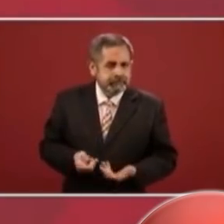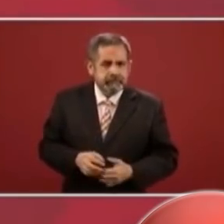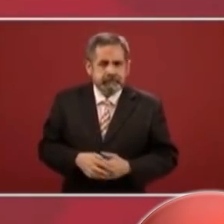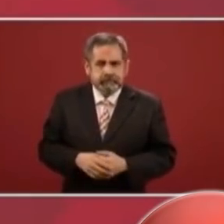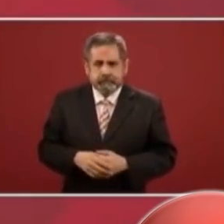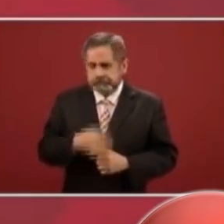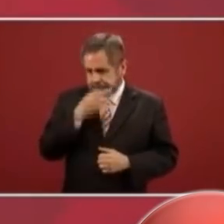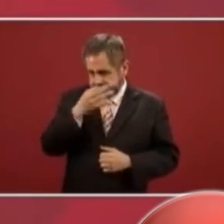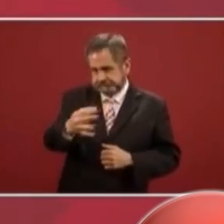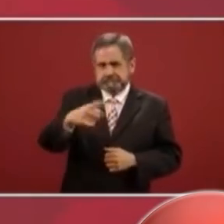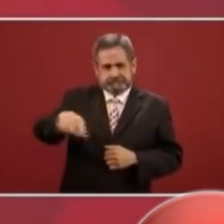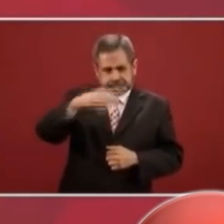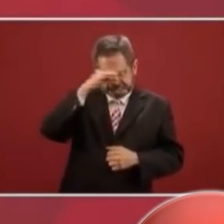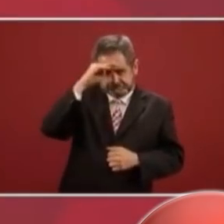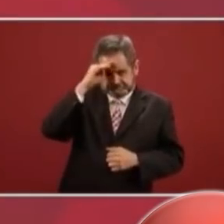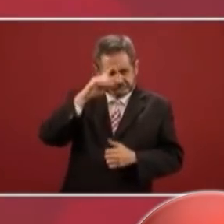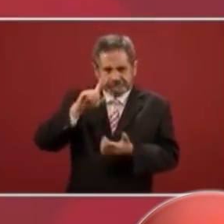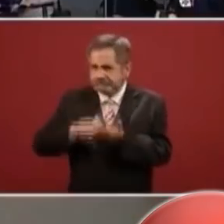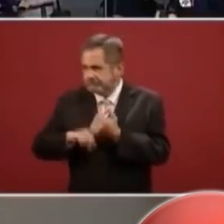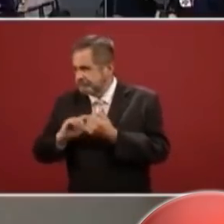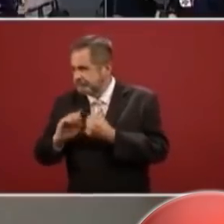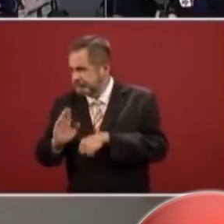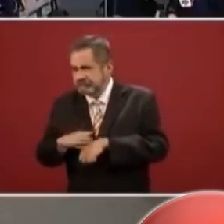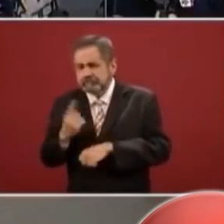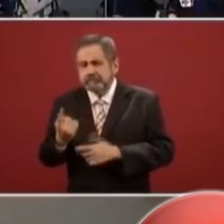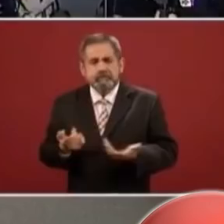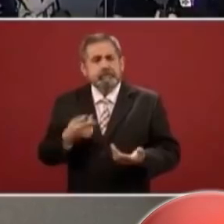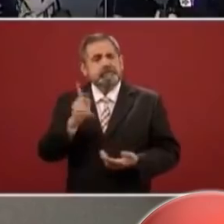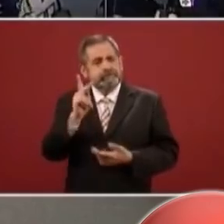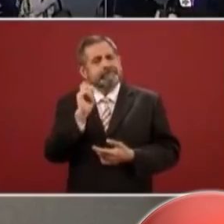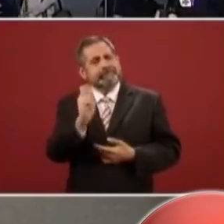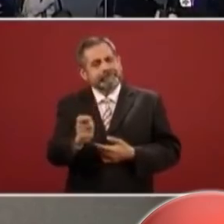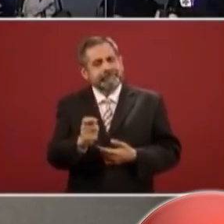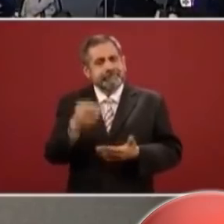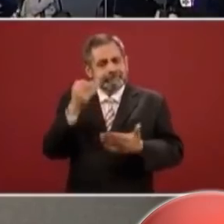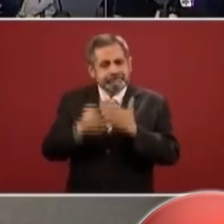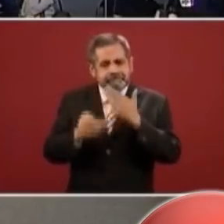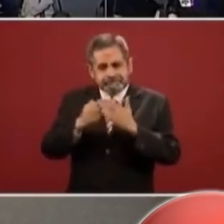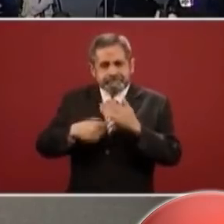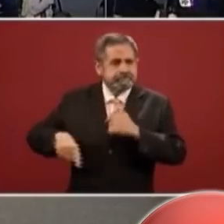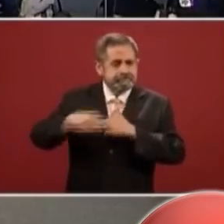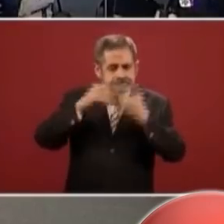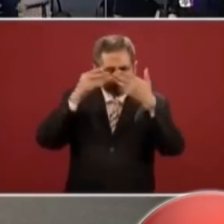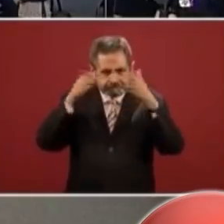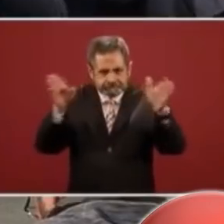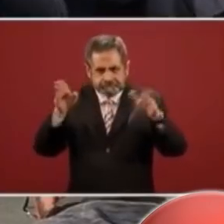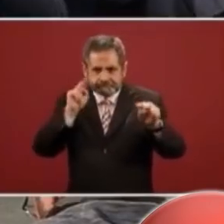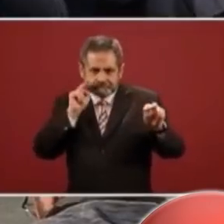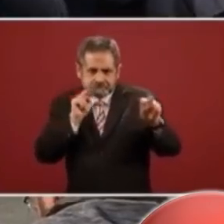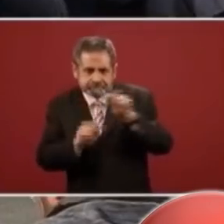Ahí se los dejo de tarea. Pero son de las cosas que tenemos que ver.